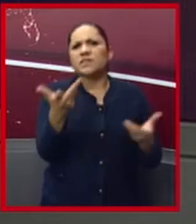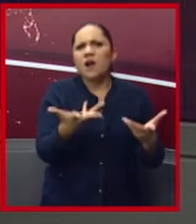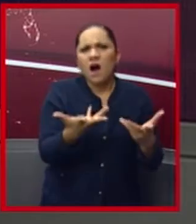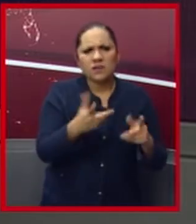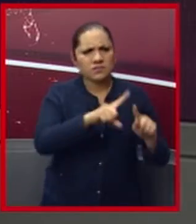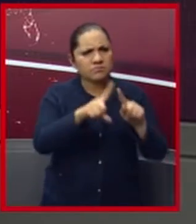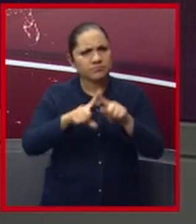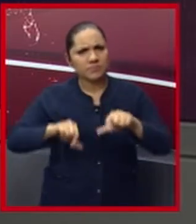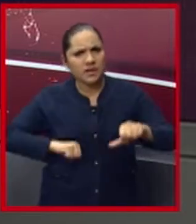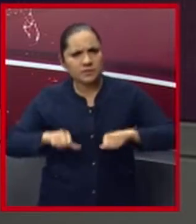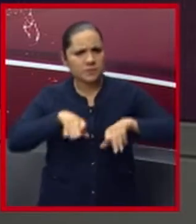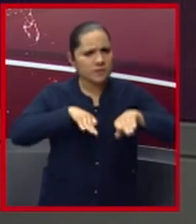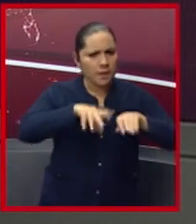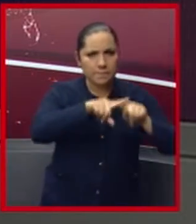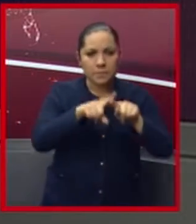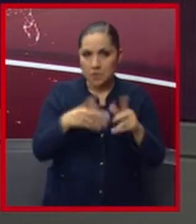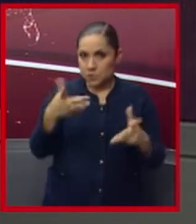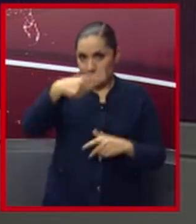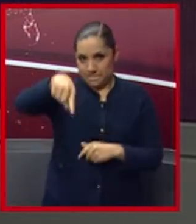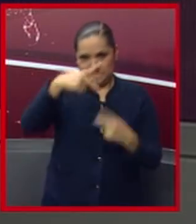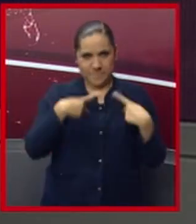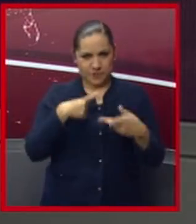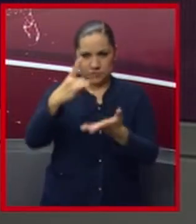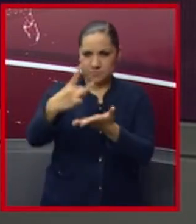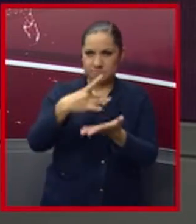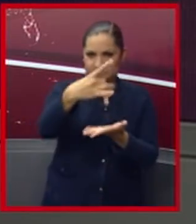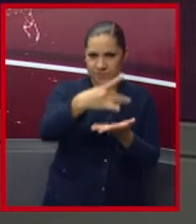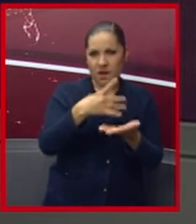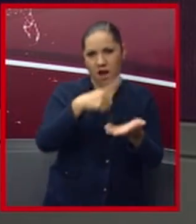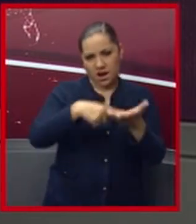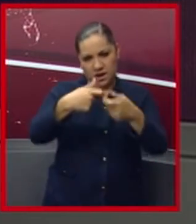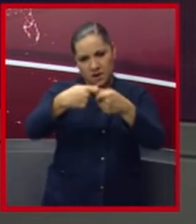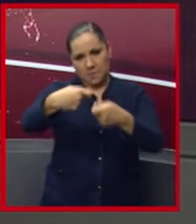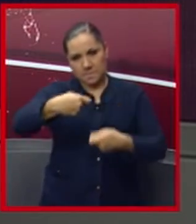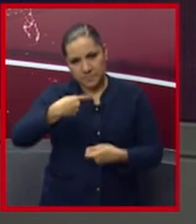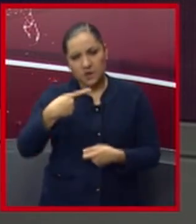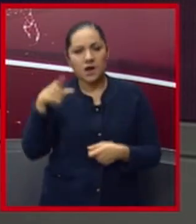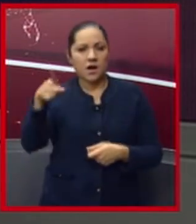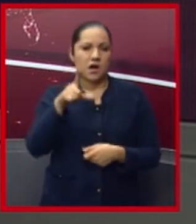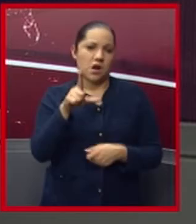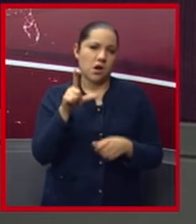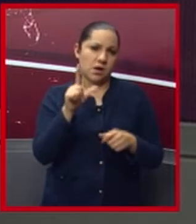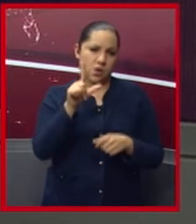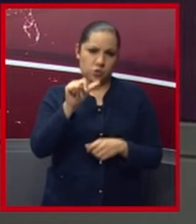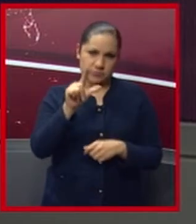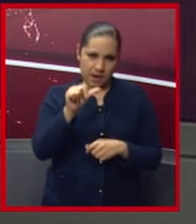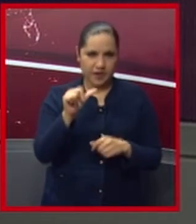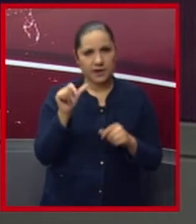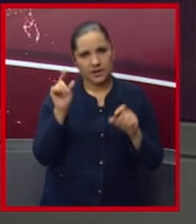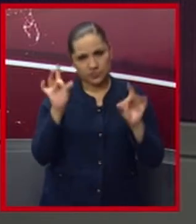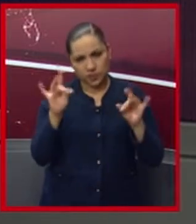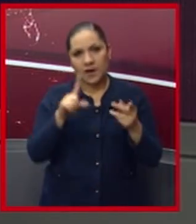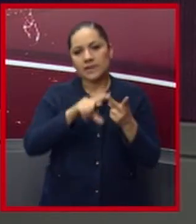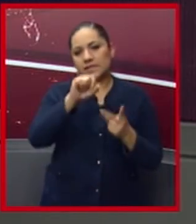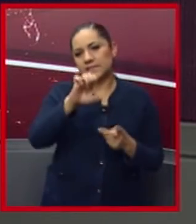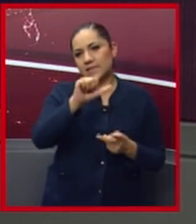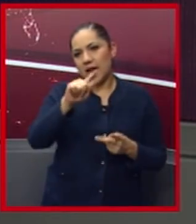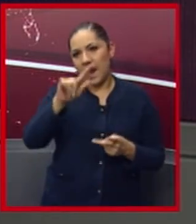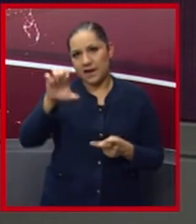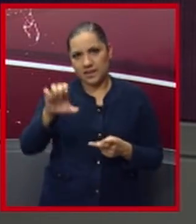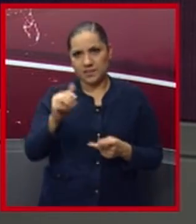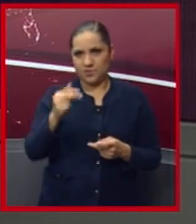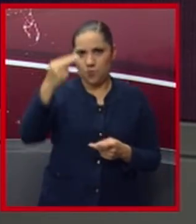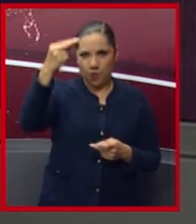los consulados, a las personas que nos escriben de Los Ángeles, que nos han escrito también, por supuesto, de más al norte, Seattle, por supuesto, ahí está ya la